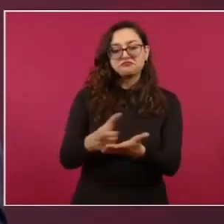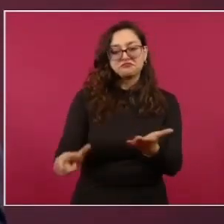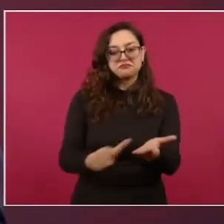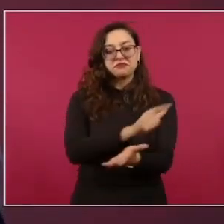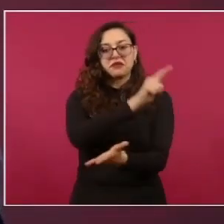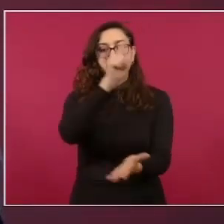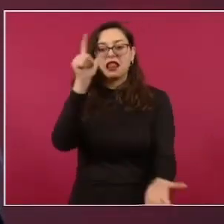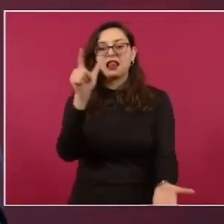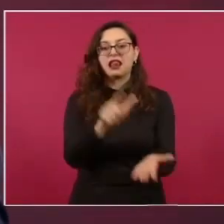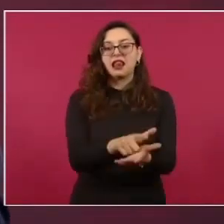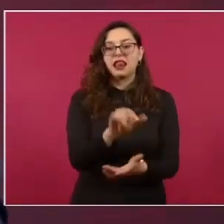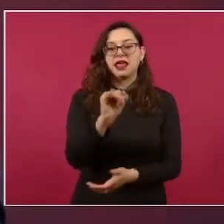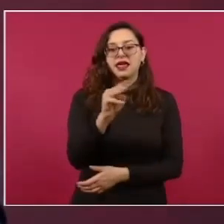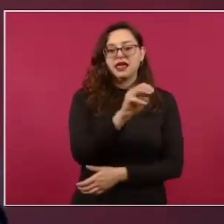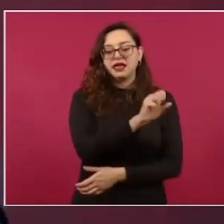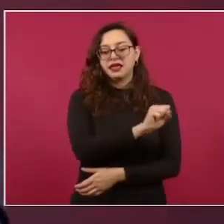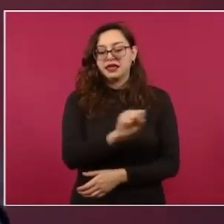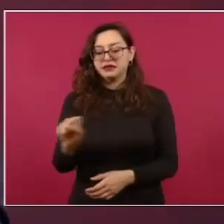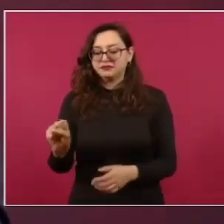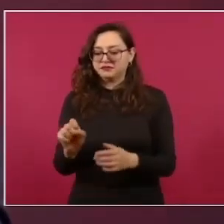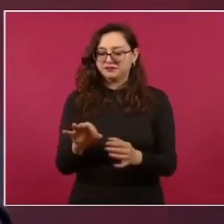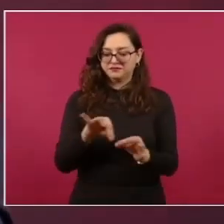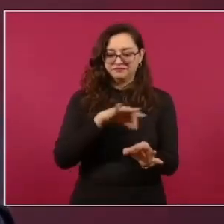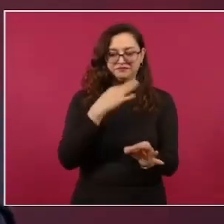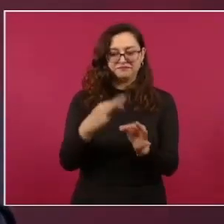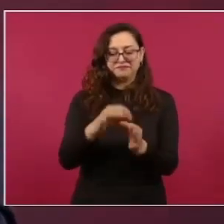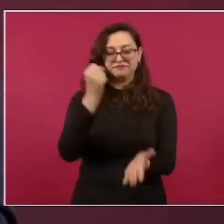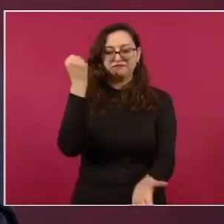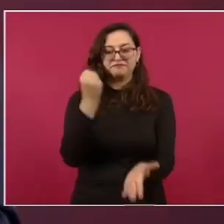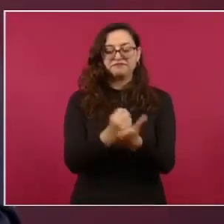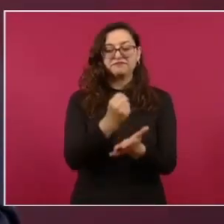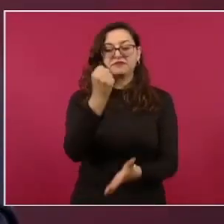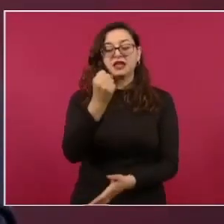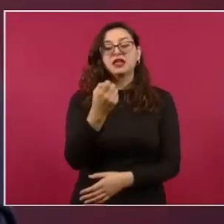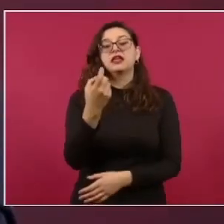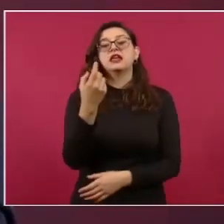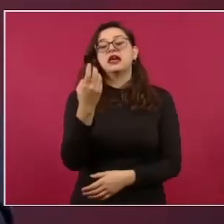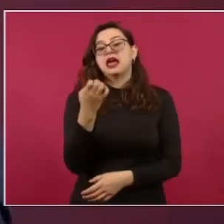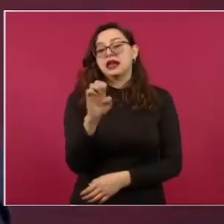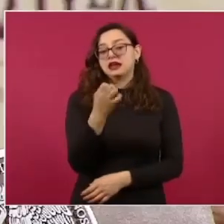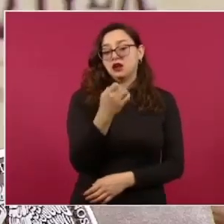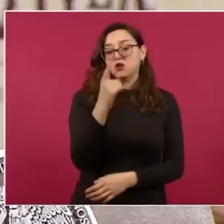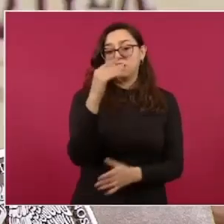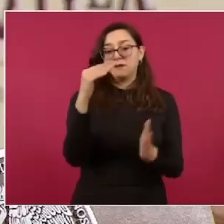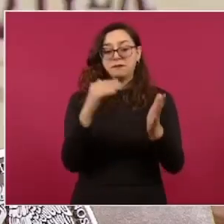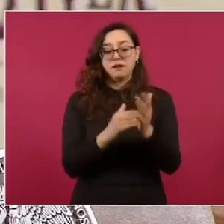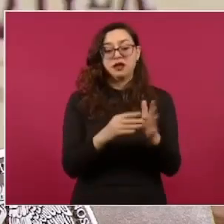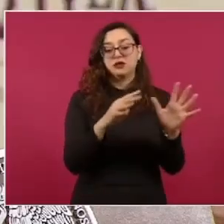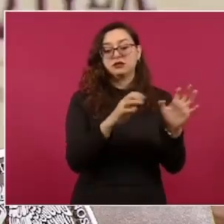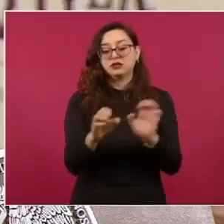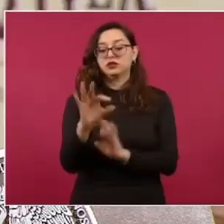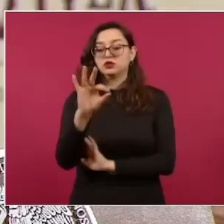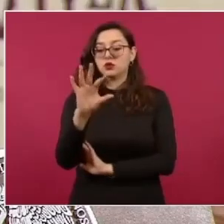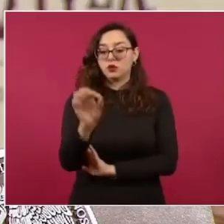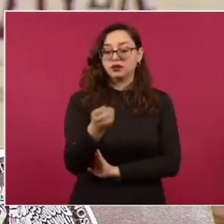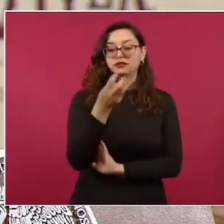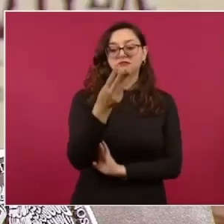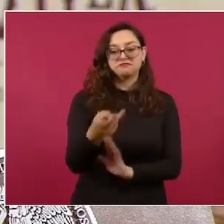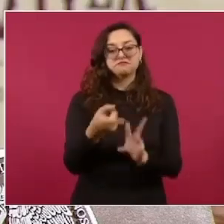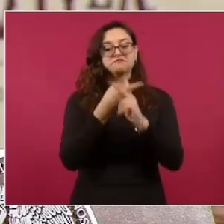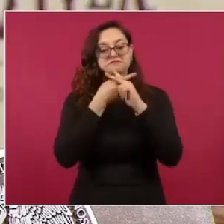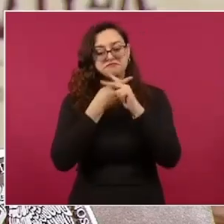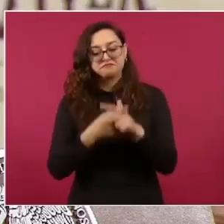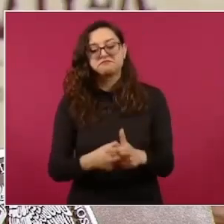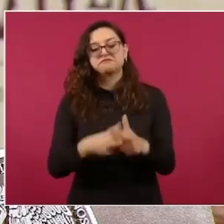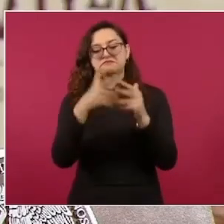iniciando actividades el 19 de enero de 1943 durante la gestión del presidente